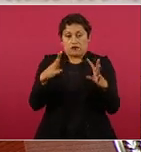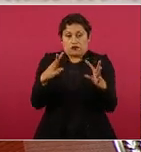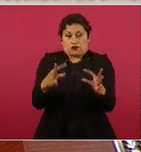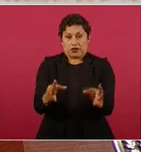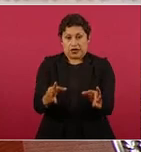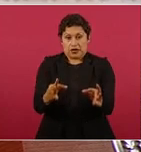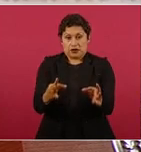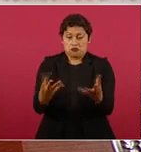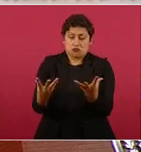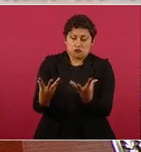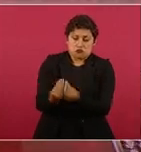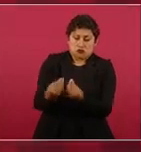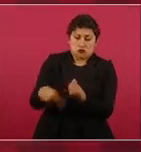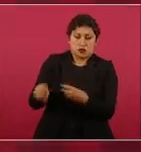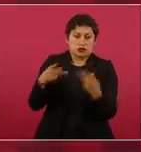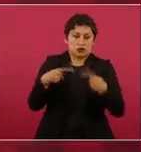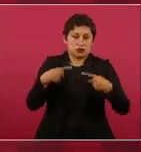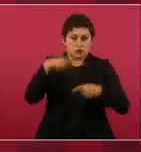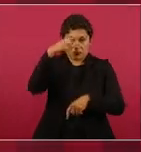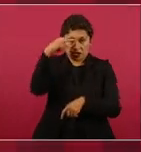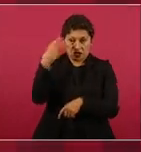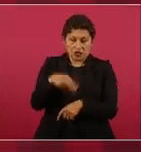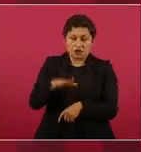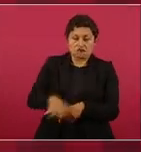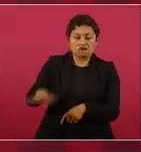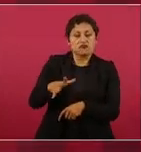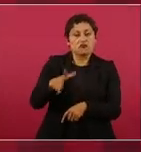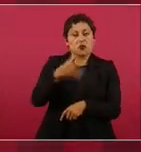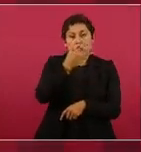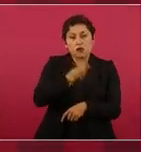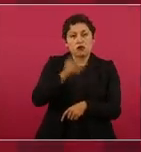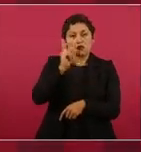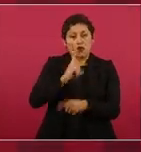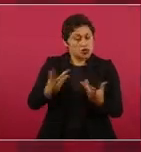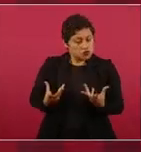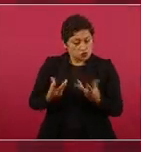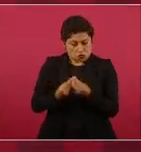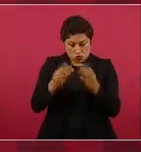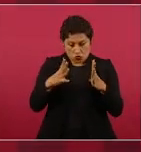muchos mexicanos, mujeres y hombres que fundamos,